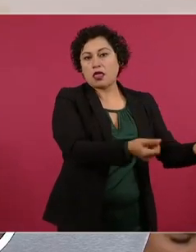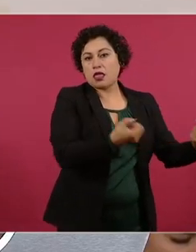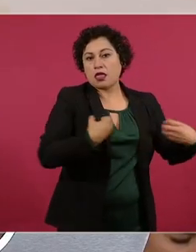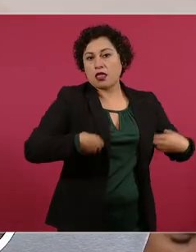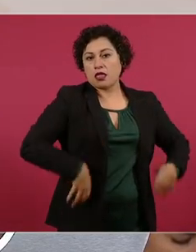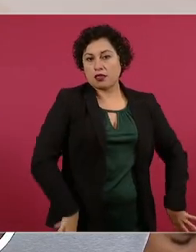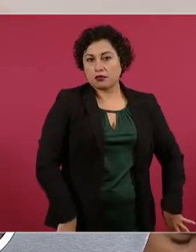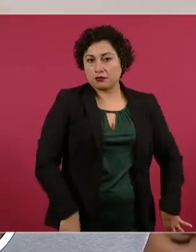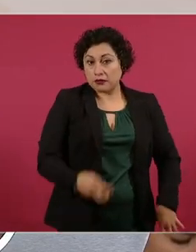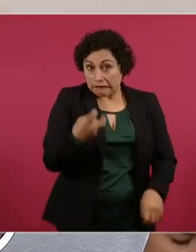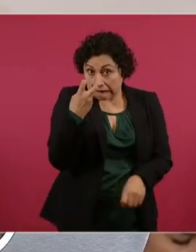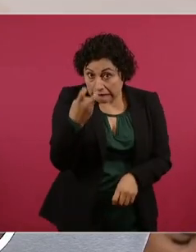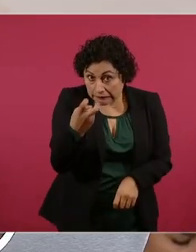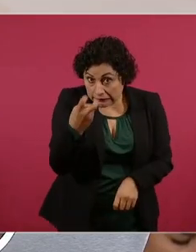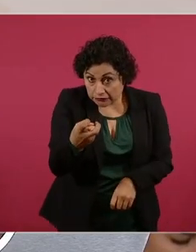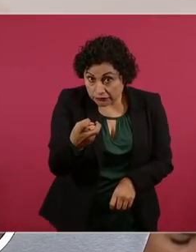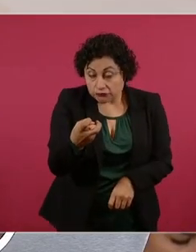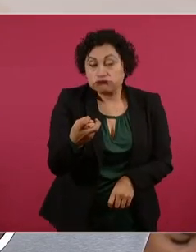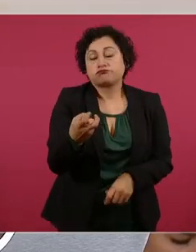2.700 mil millones de pesos.